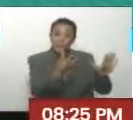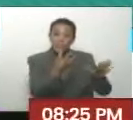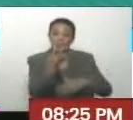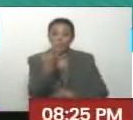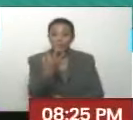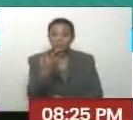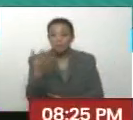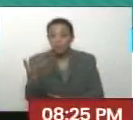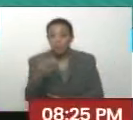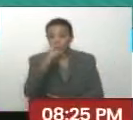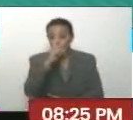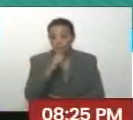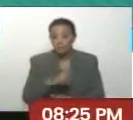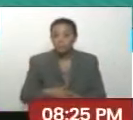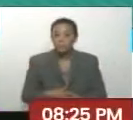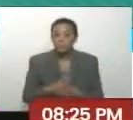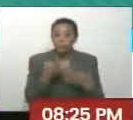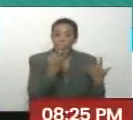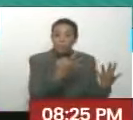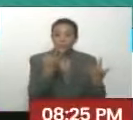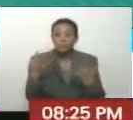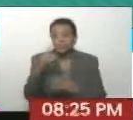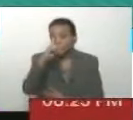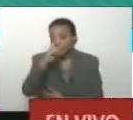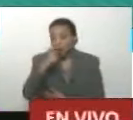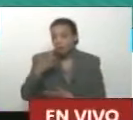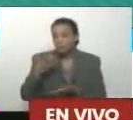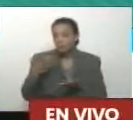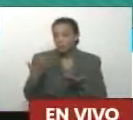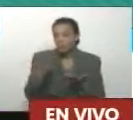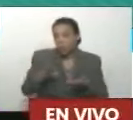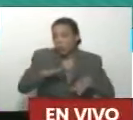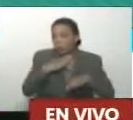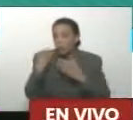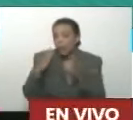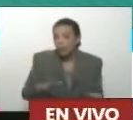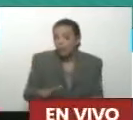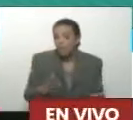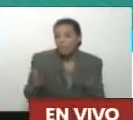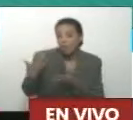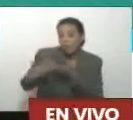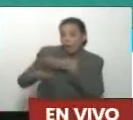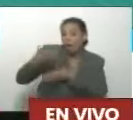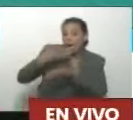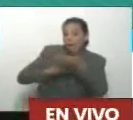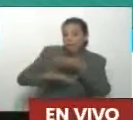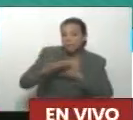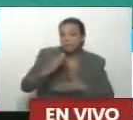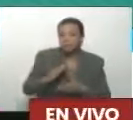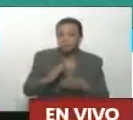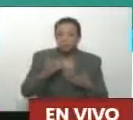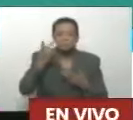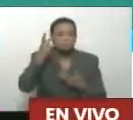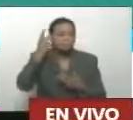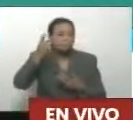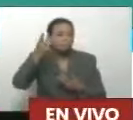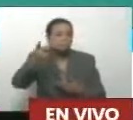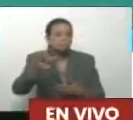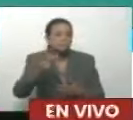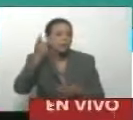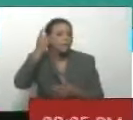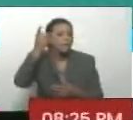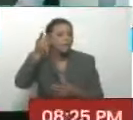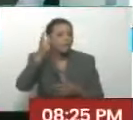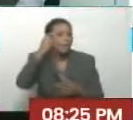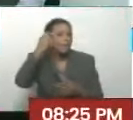años, pero desarrolló buena parte de su obra filosófica, política, teórica, desde